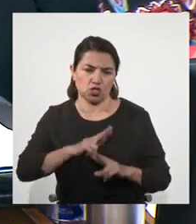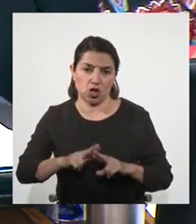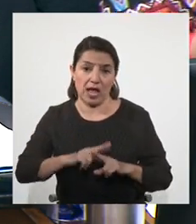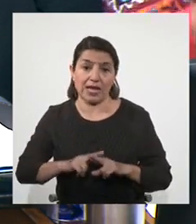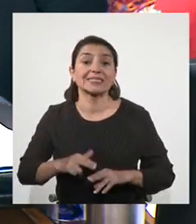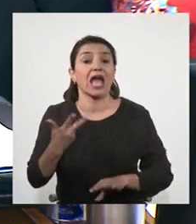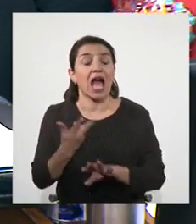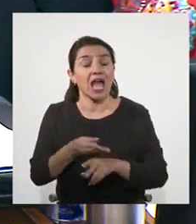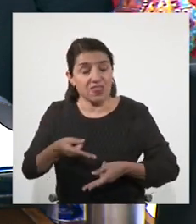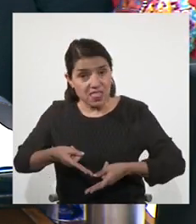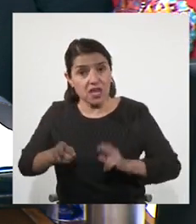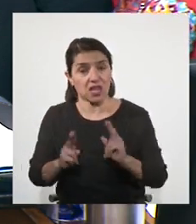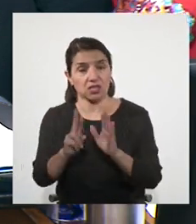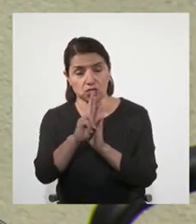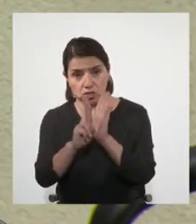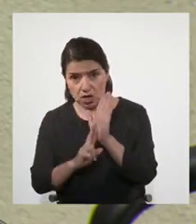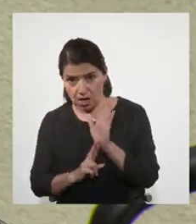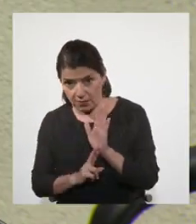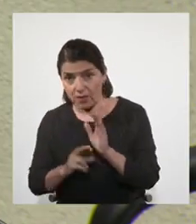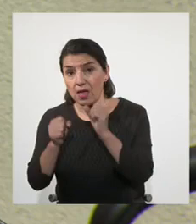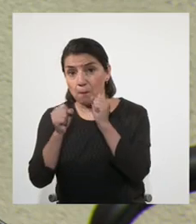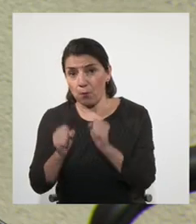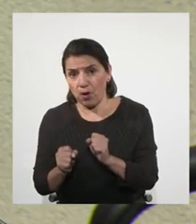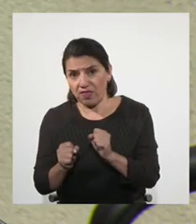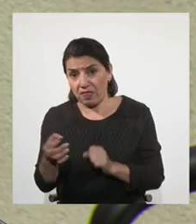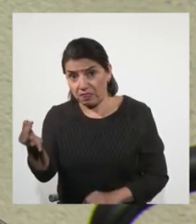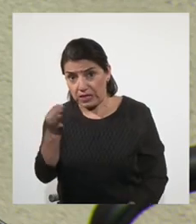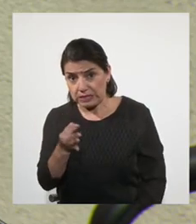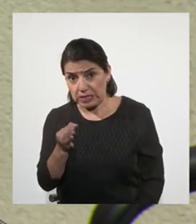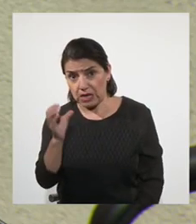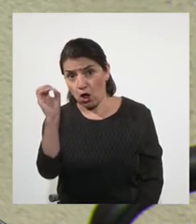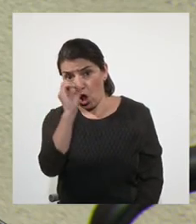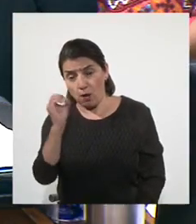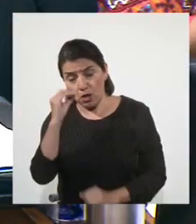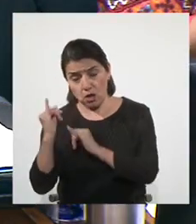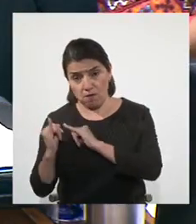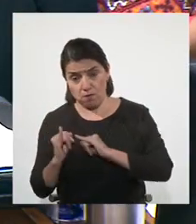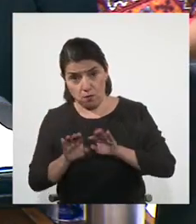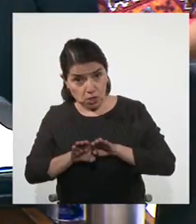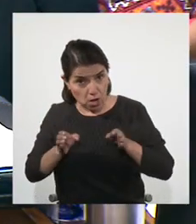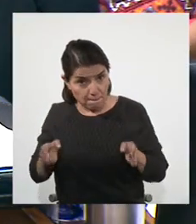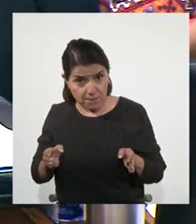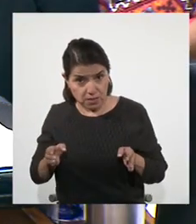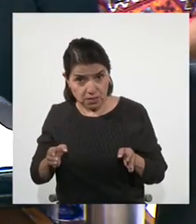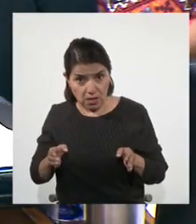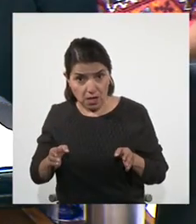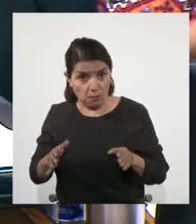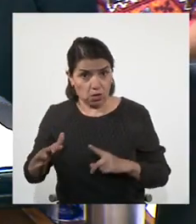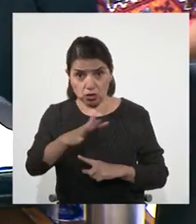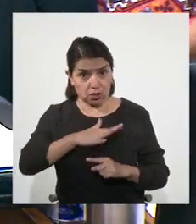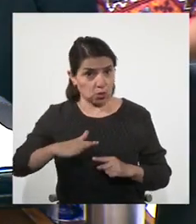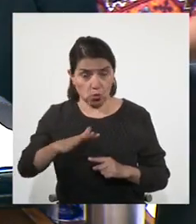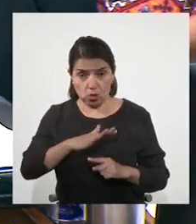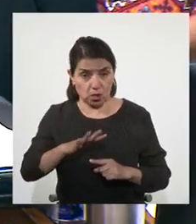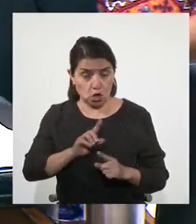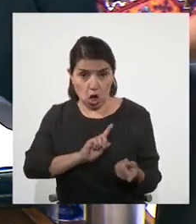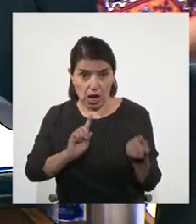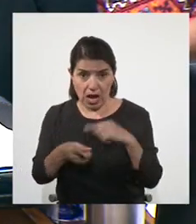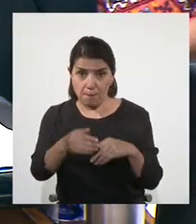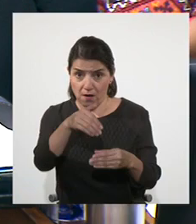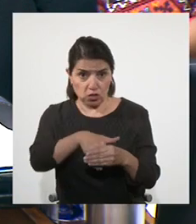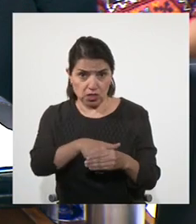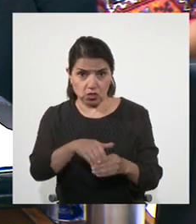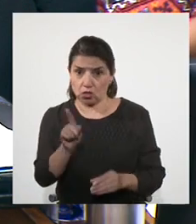decir, que se puede plantear la observación en cualquier minuto, pues la situación no cambia antes o después de la votación, si se estima que es de